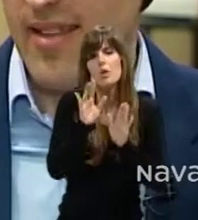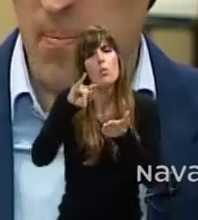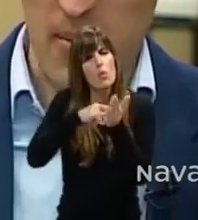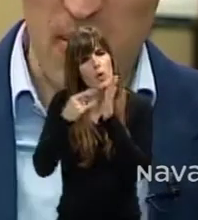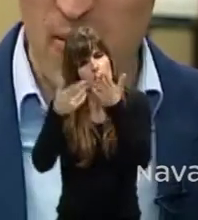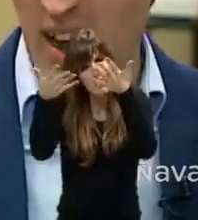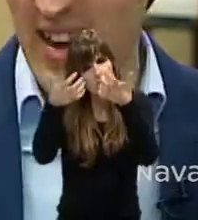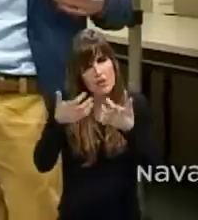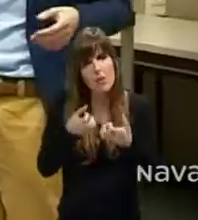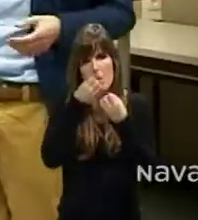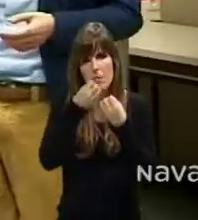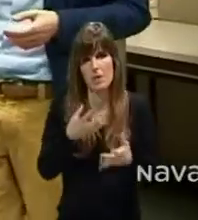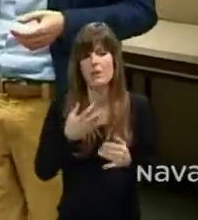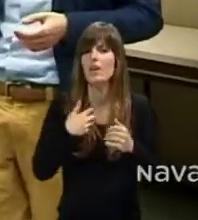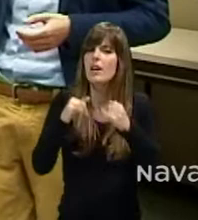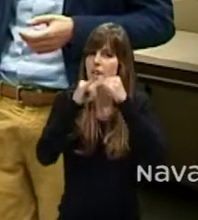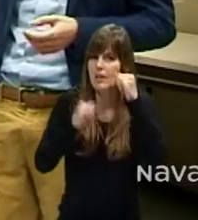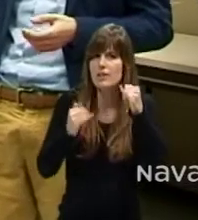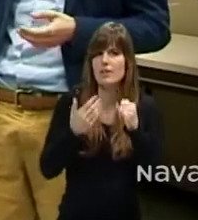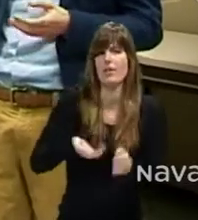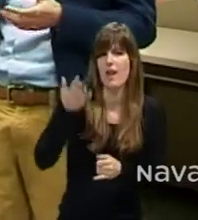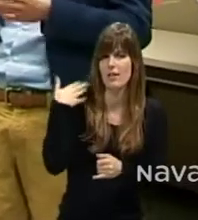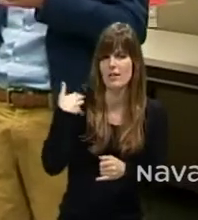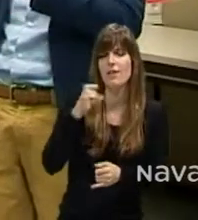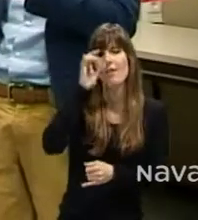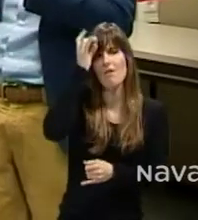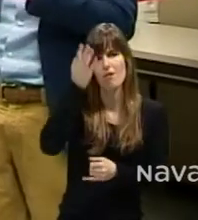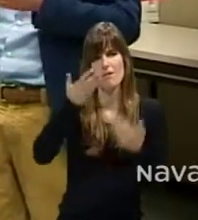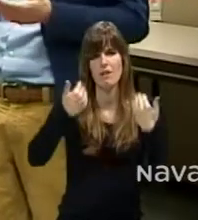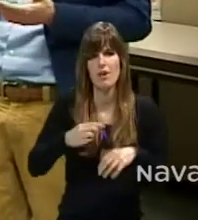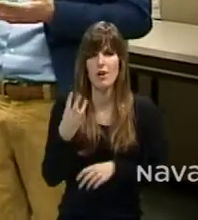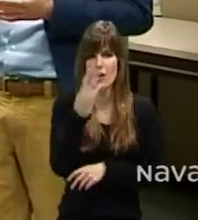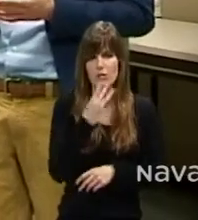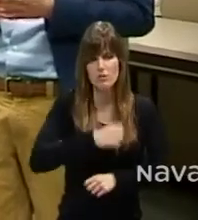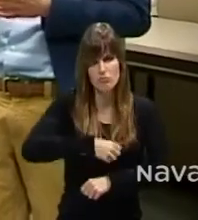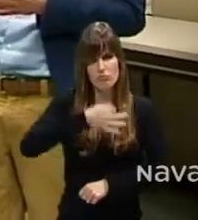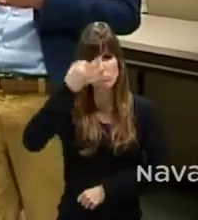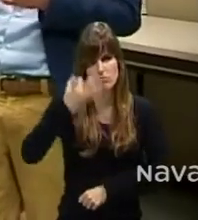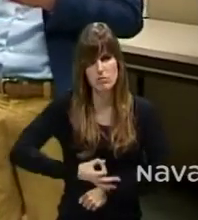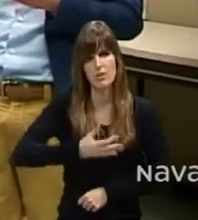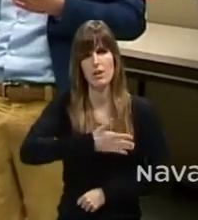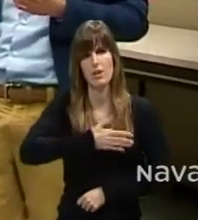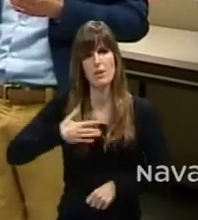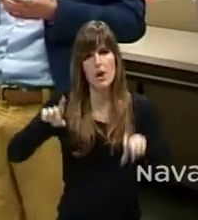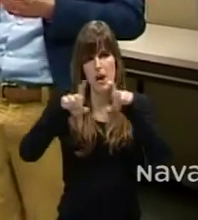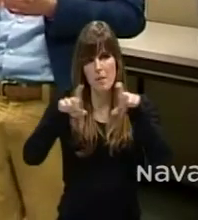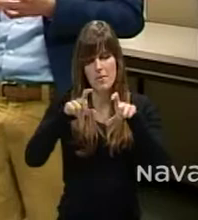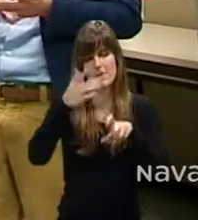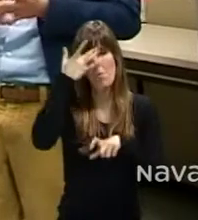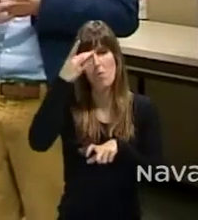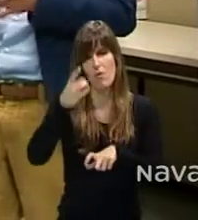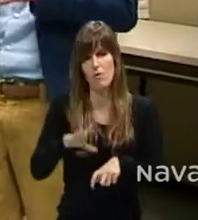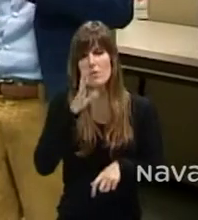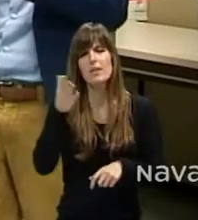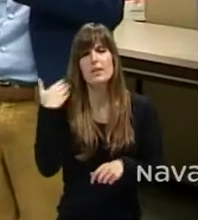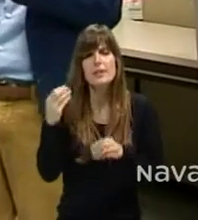es previo incluso a la crisis. O sea que no somos emprendedores por casualidad, sino emprendedores convencidos que hemos acabado Bersaria de alguna manera es